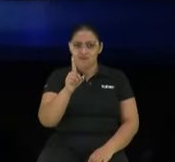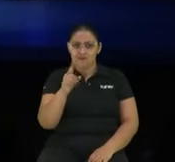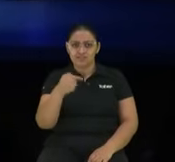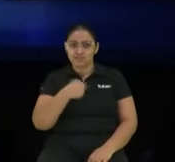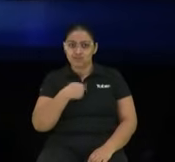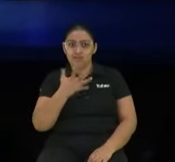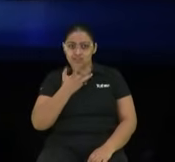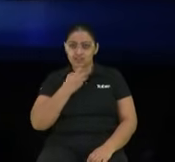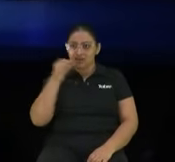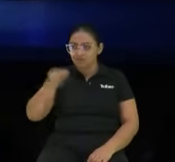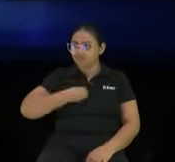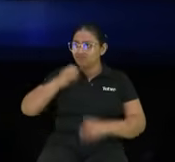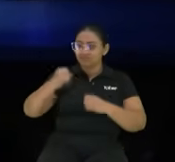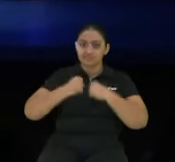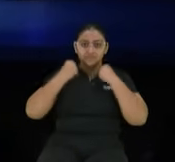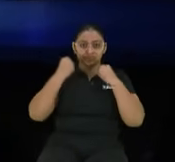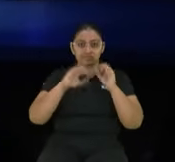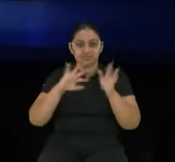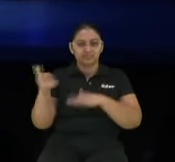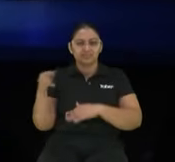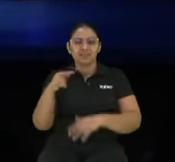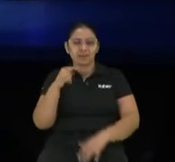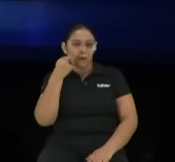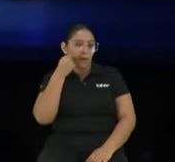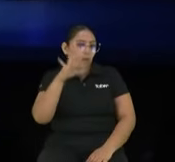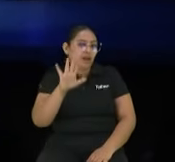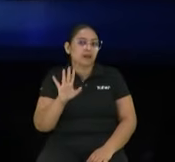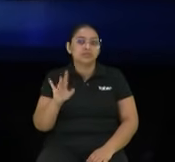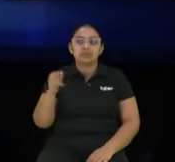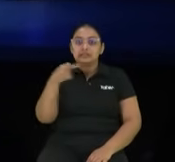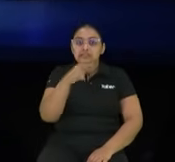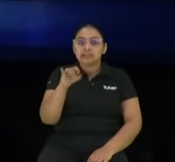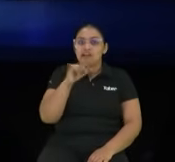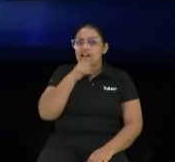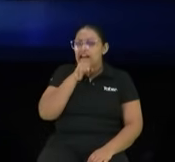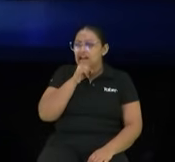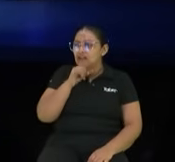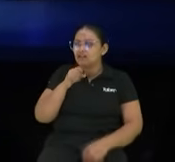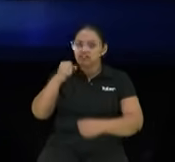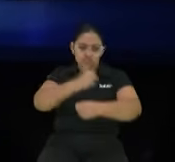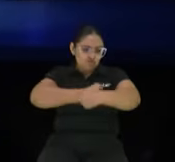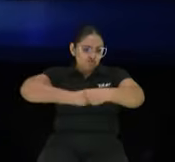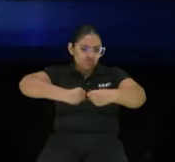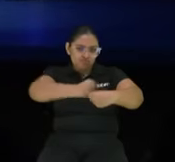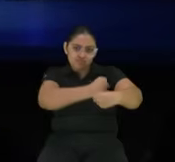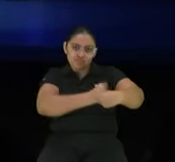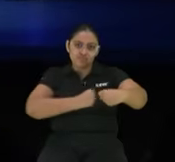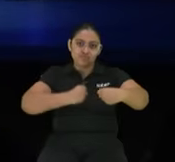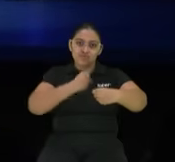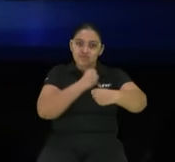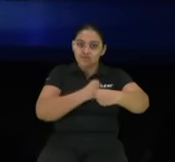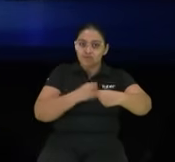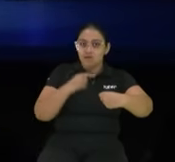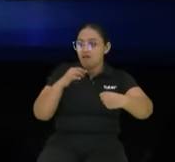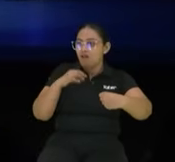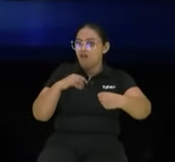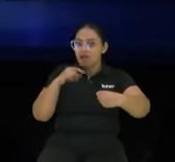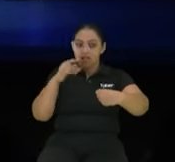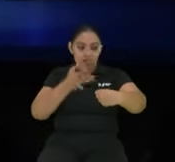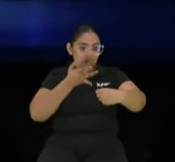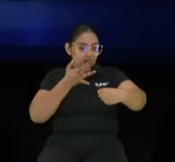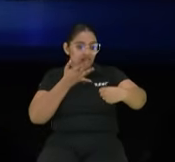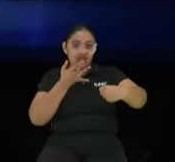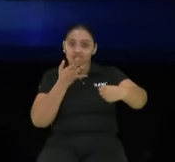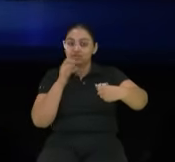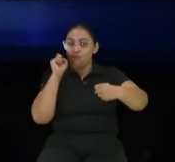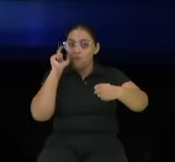abuelitas cuántos han tomado ese caldo que las abuelitas hacían un caldo pero Bravo hasta de garrobo gente enferma estamos de visita